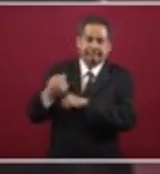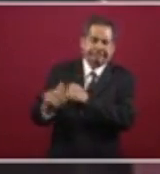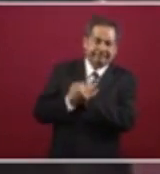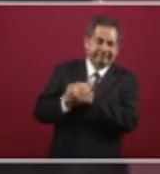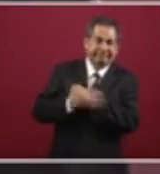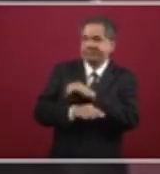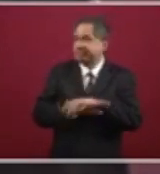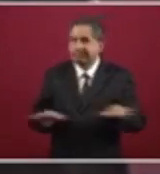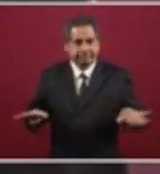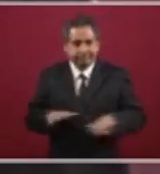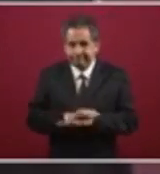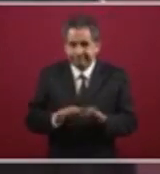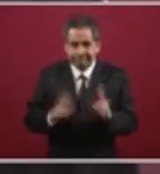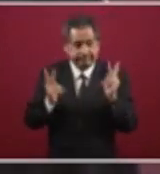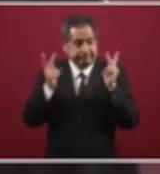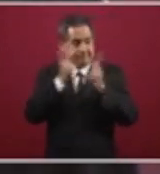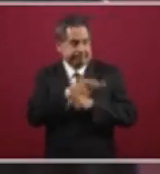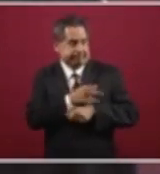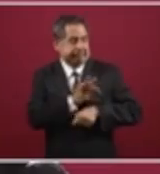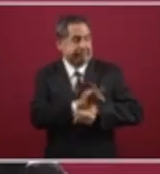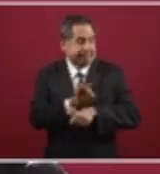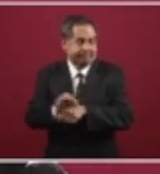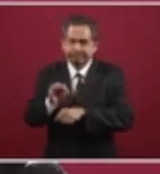Ya no hay padrinos.